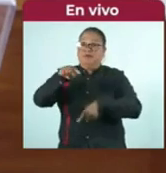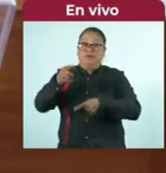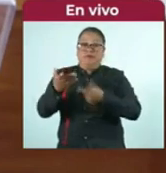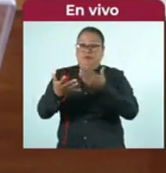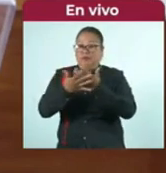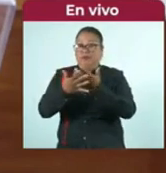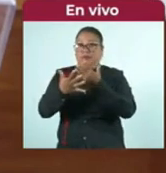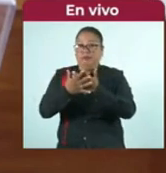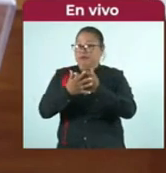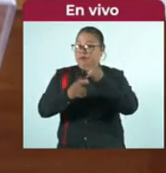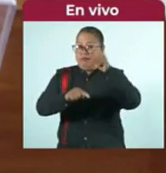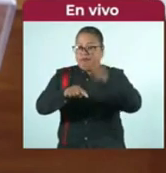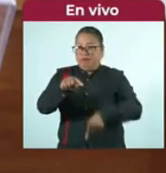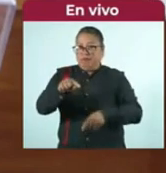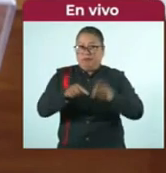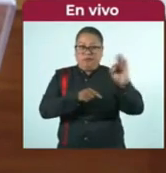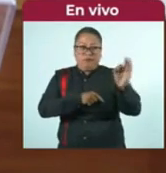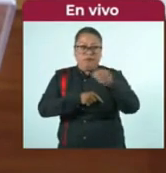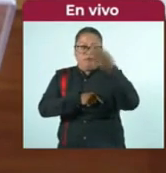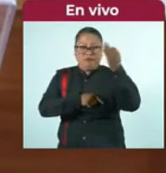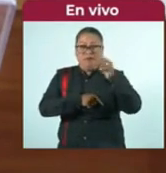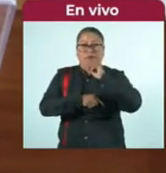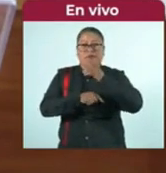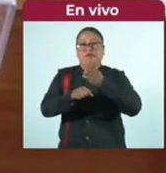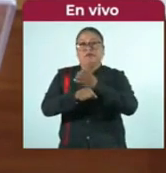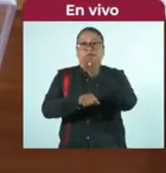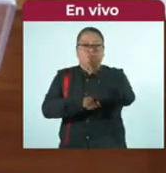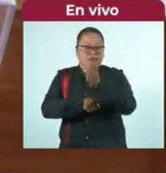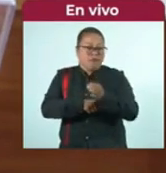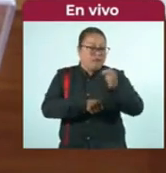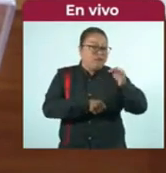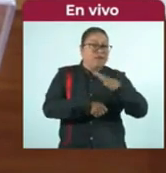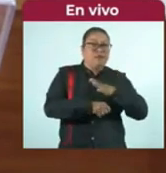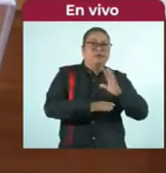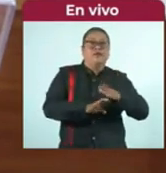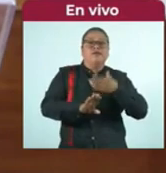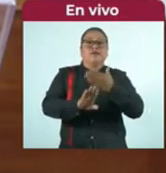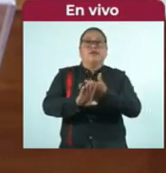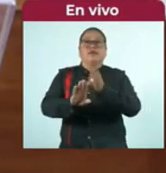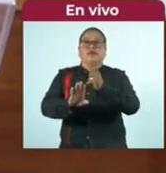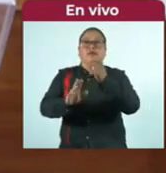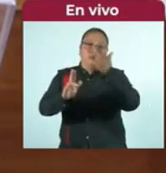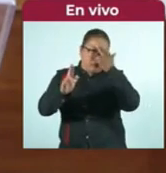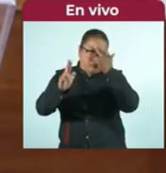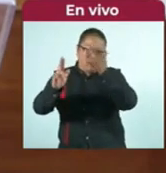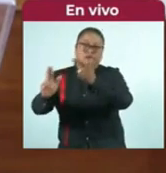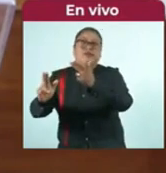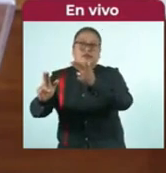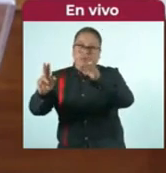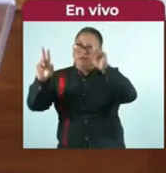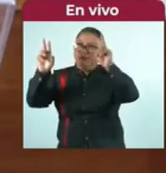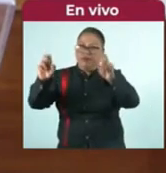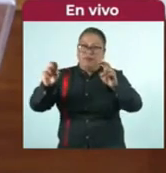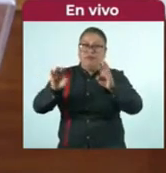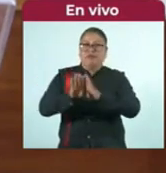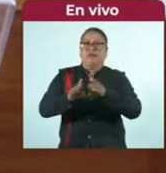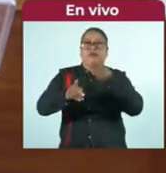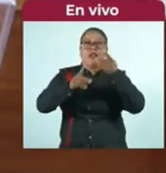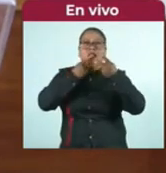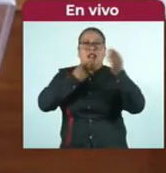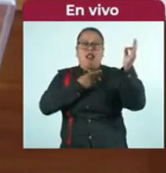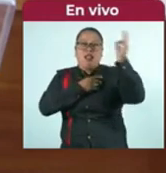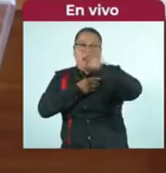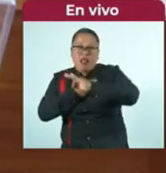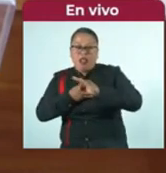códigos penales, desde el federal y de las entidades, los delitos contra el honor, como se les llamaba, la calumnia, la